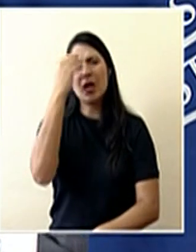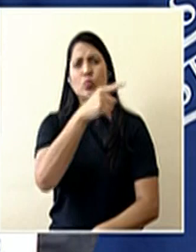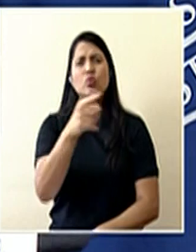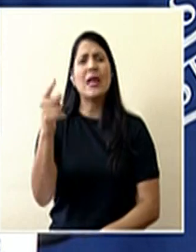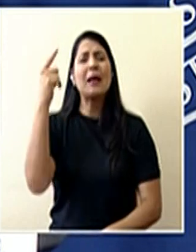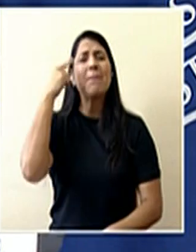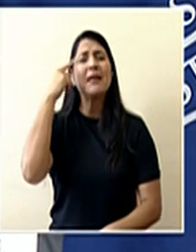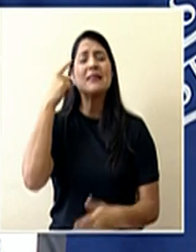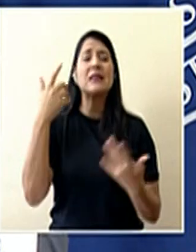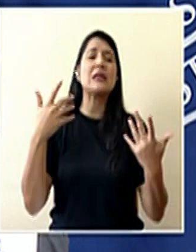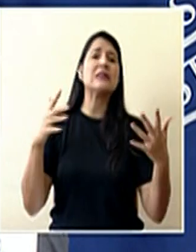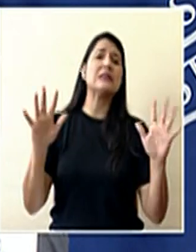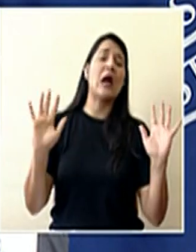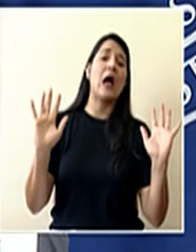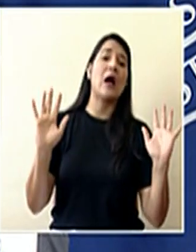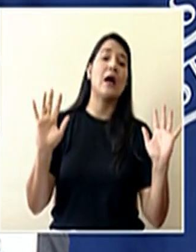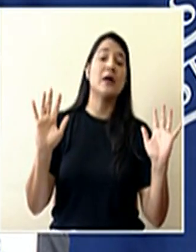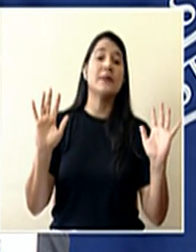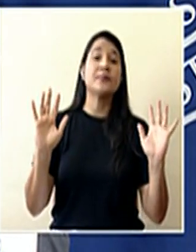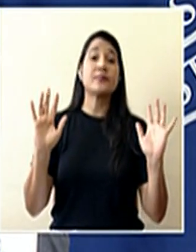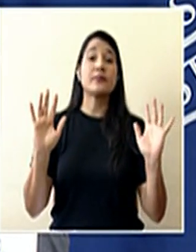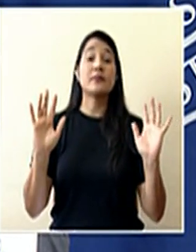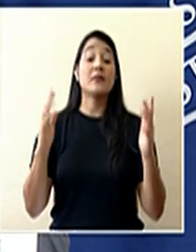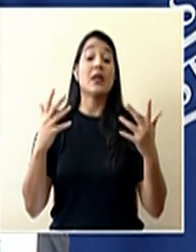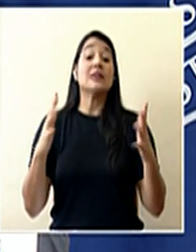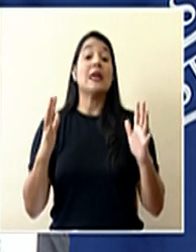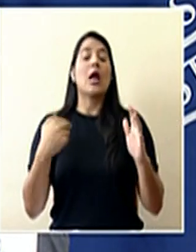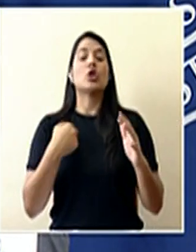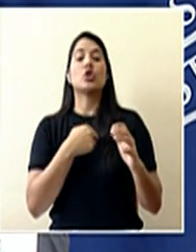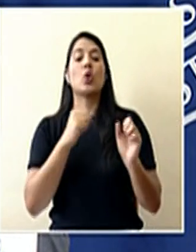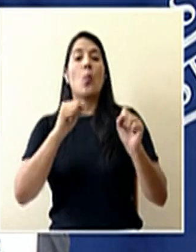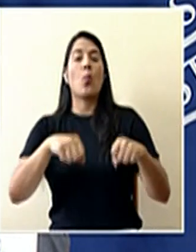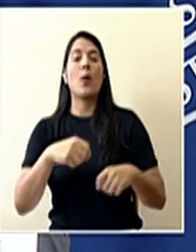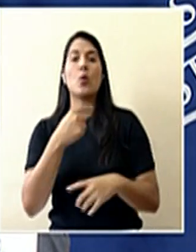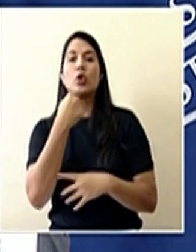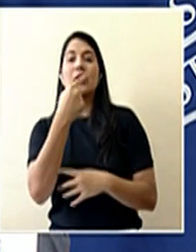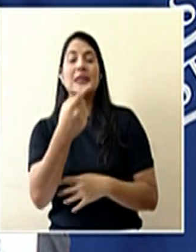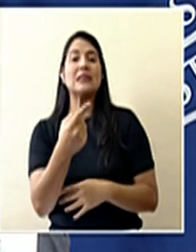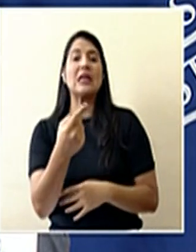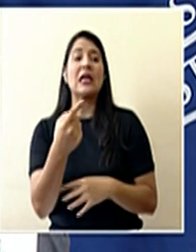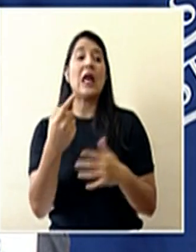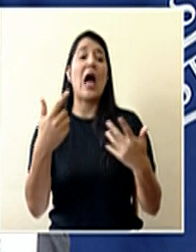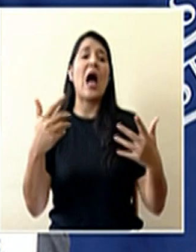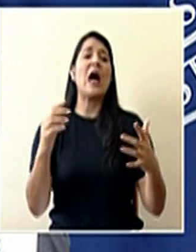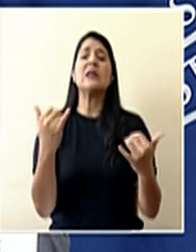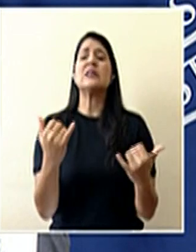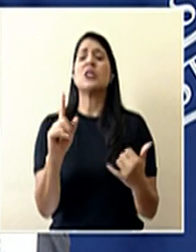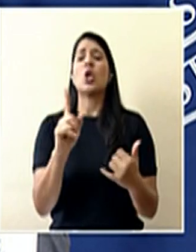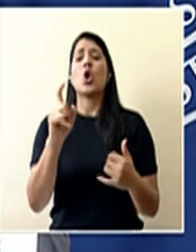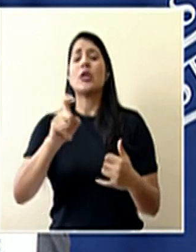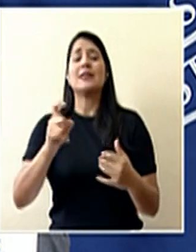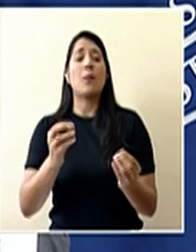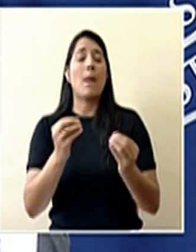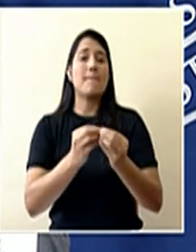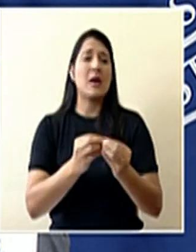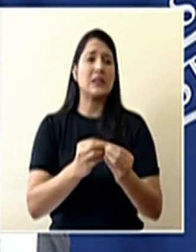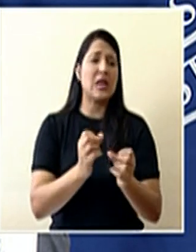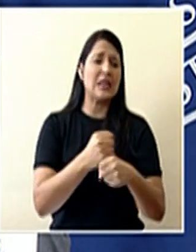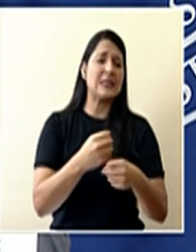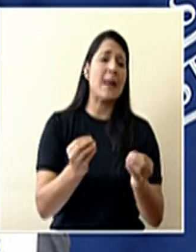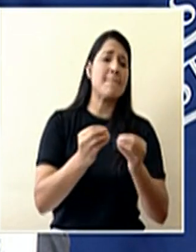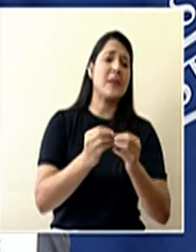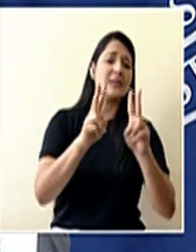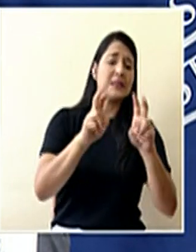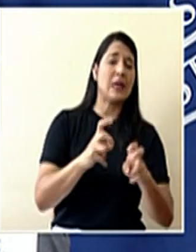estamos en una situación en donde ya podemos decir que ya no vamos a ocupar más capacidades. No, señores, no,